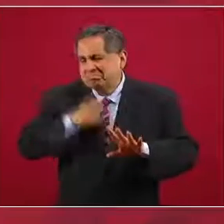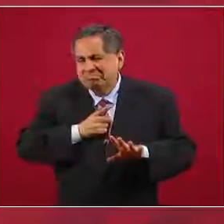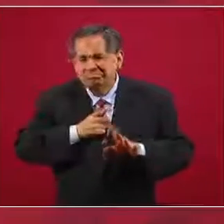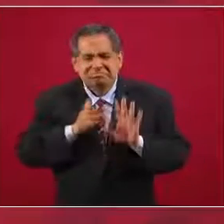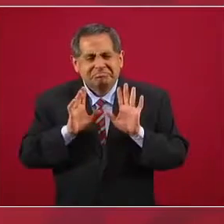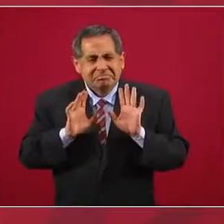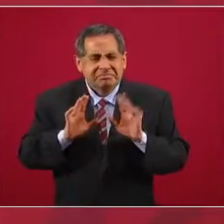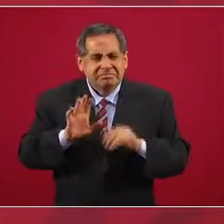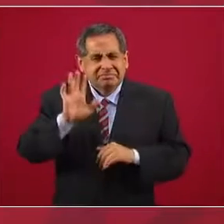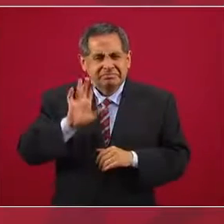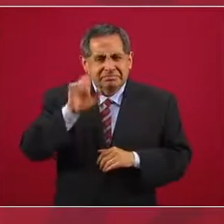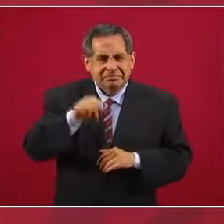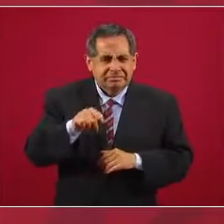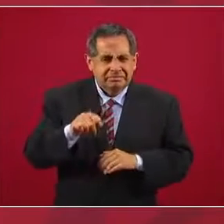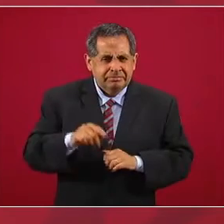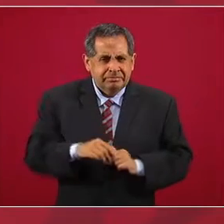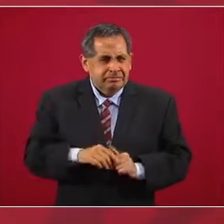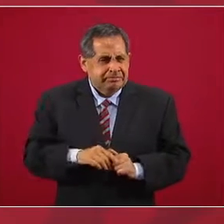que